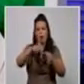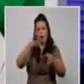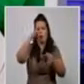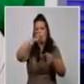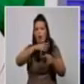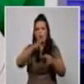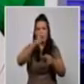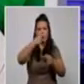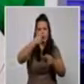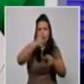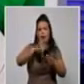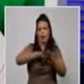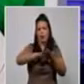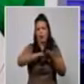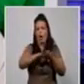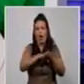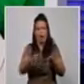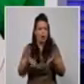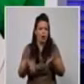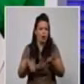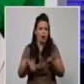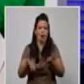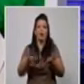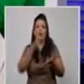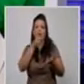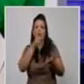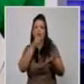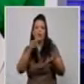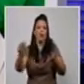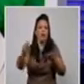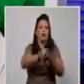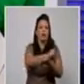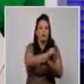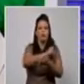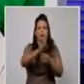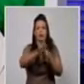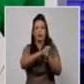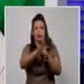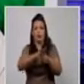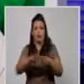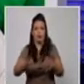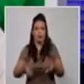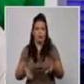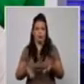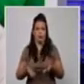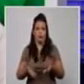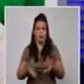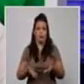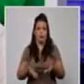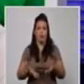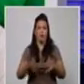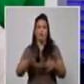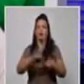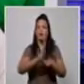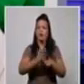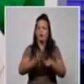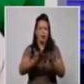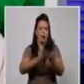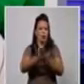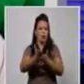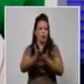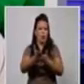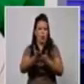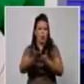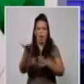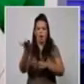de inhibir o destruir el virus, no reduce la contagiosidad de la persona. Sí,